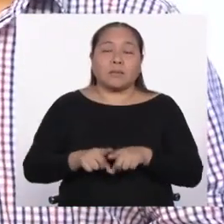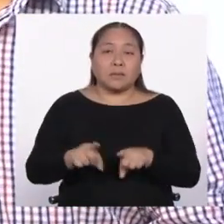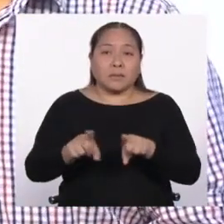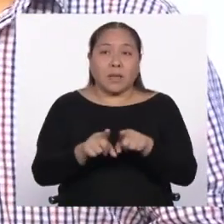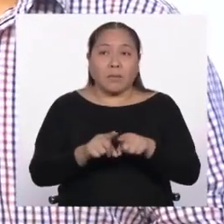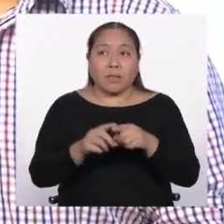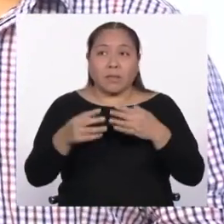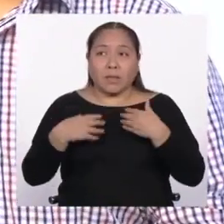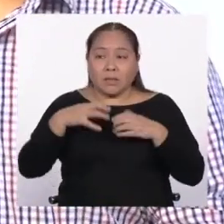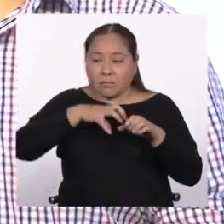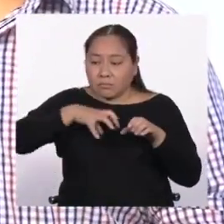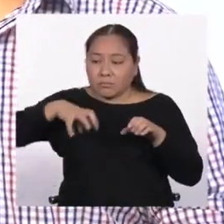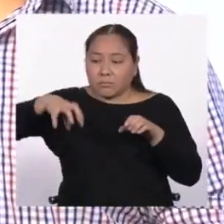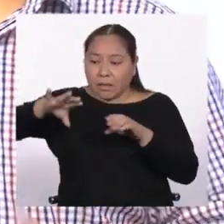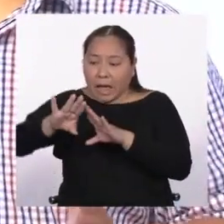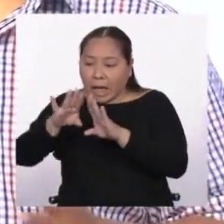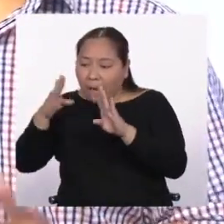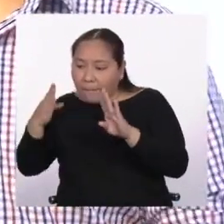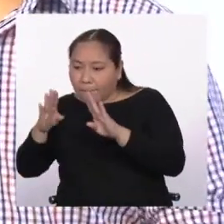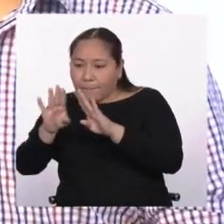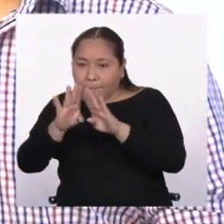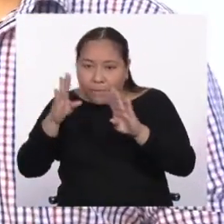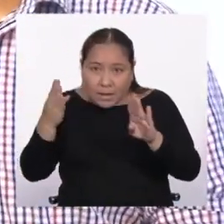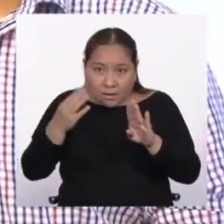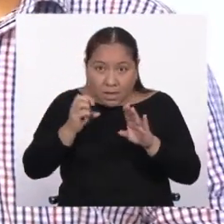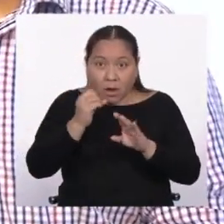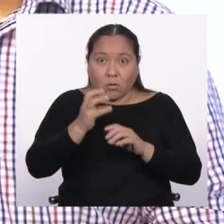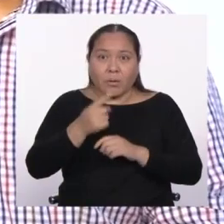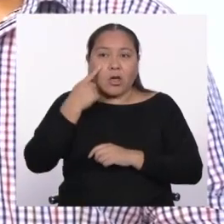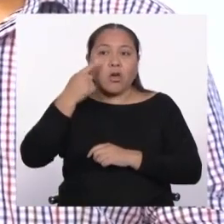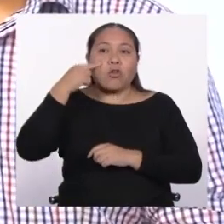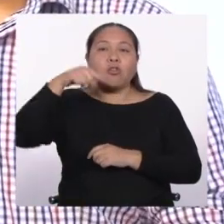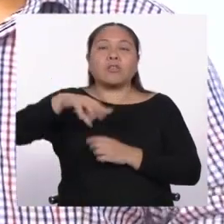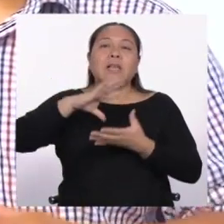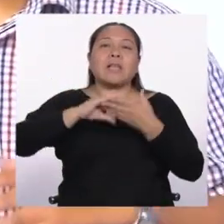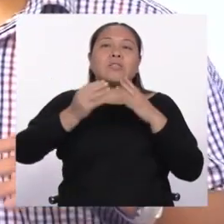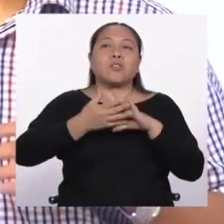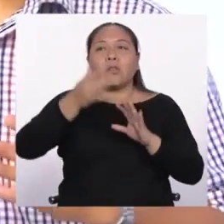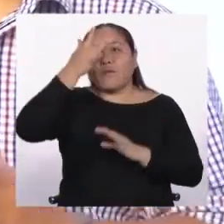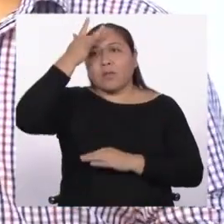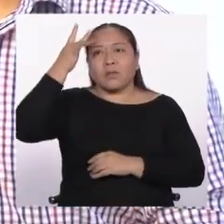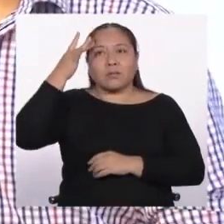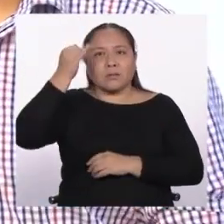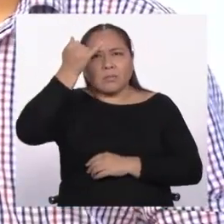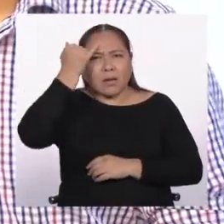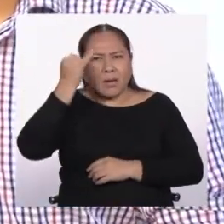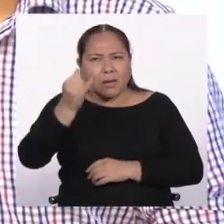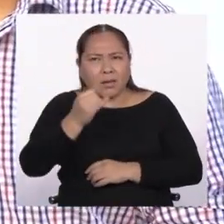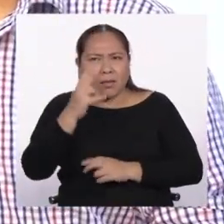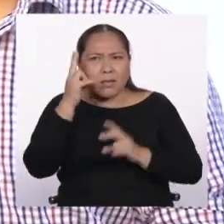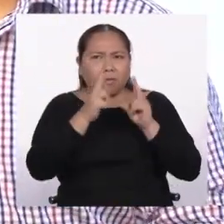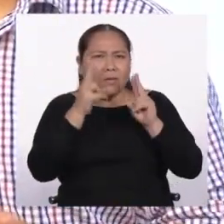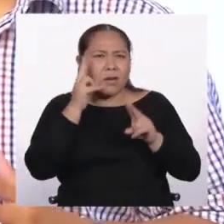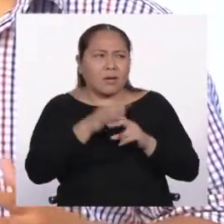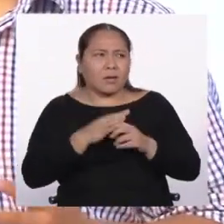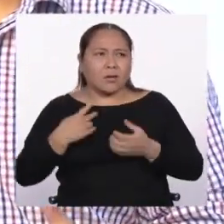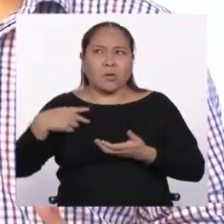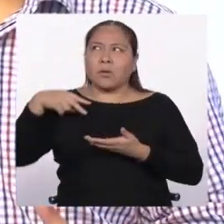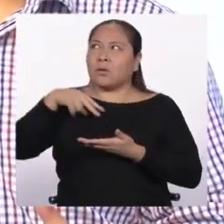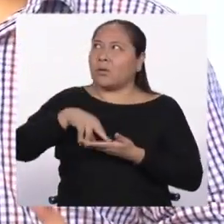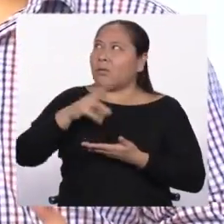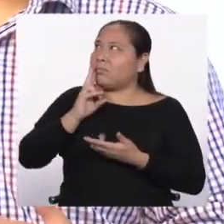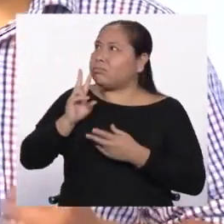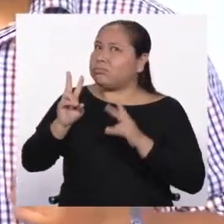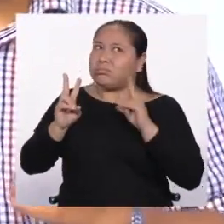con varias secciones abiertas para que todos conozcan la historia de Francia. Imagina qué alucinante debe ser estar en un lugar